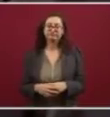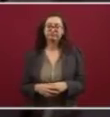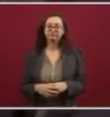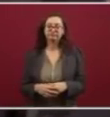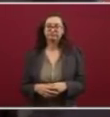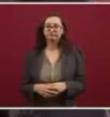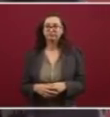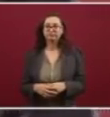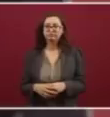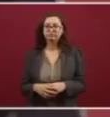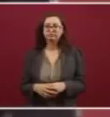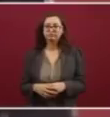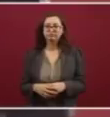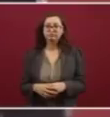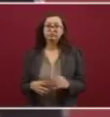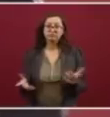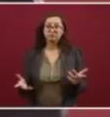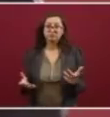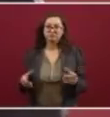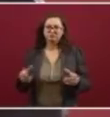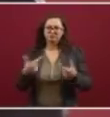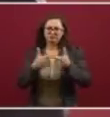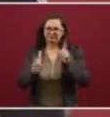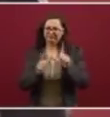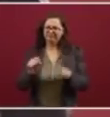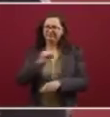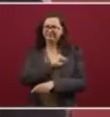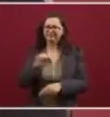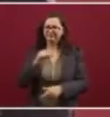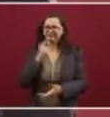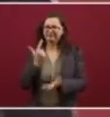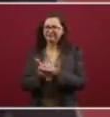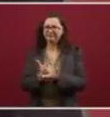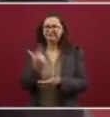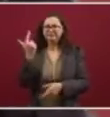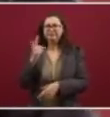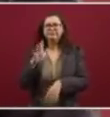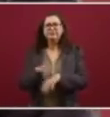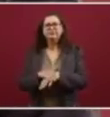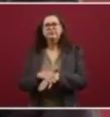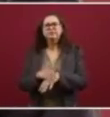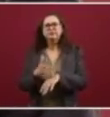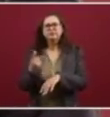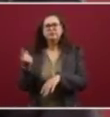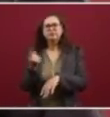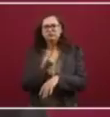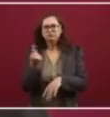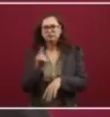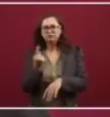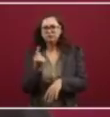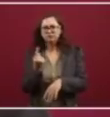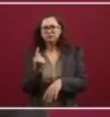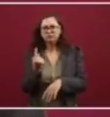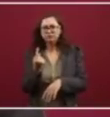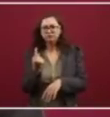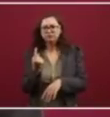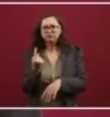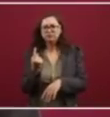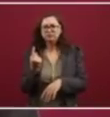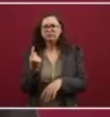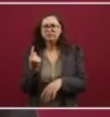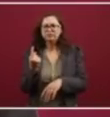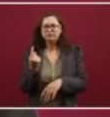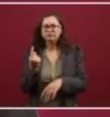Y una asociación delictuosa, porque tenía que ver con la